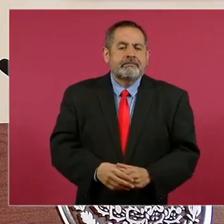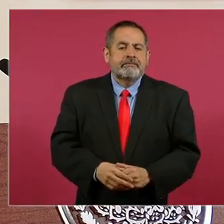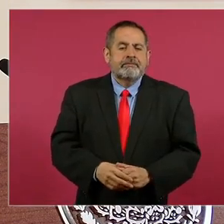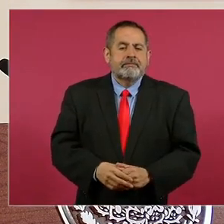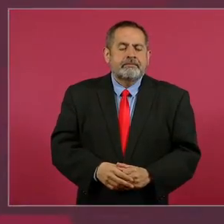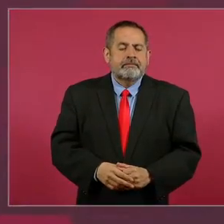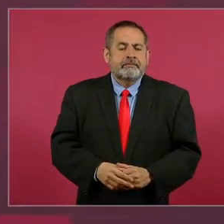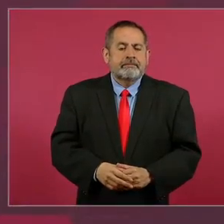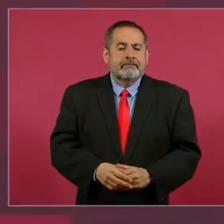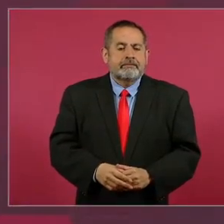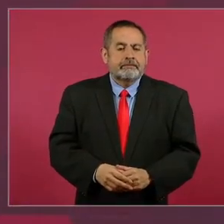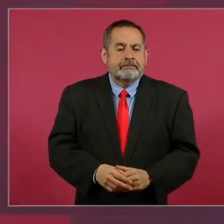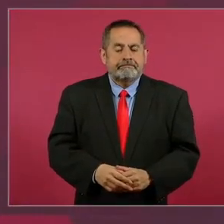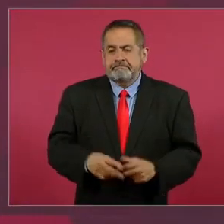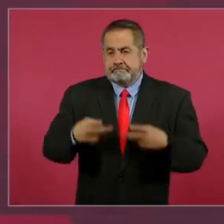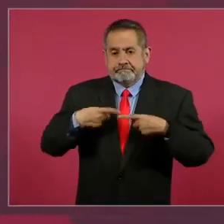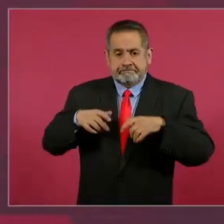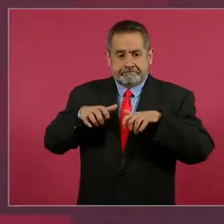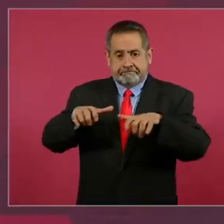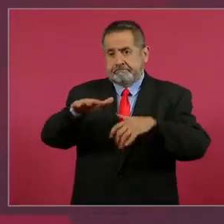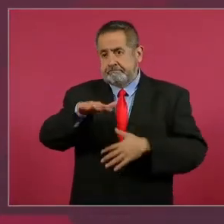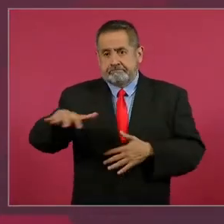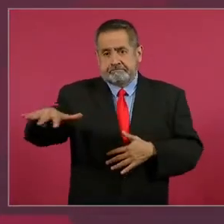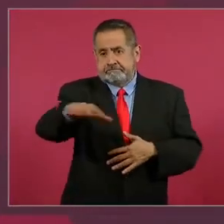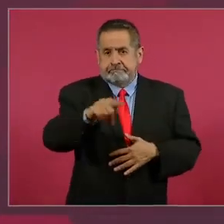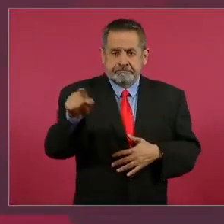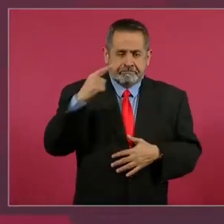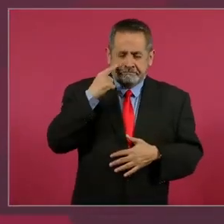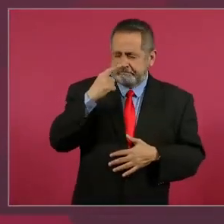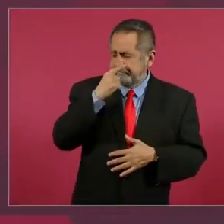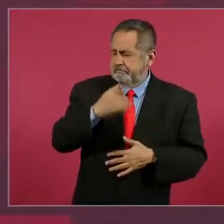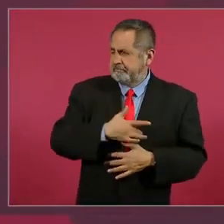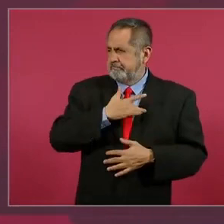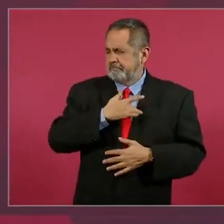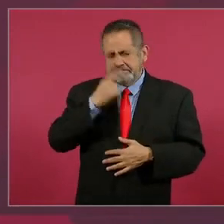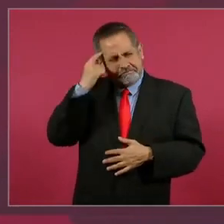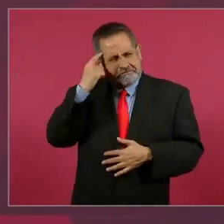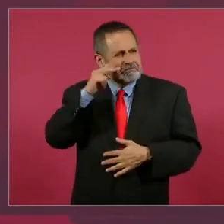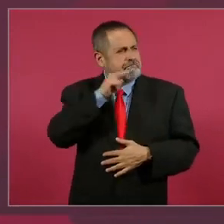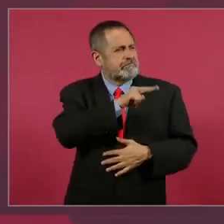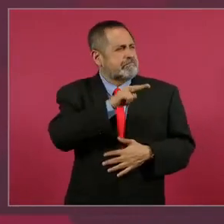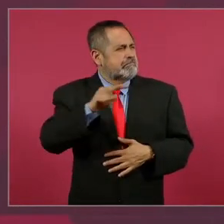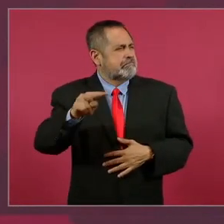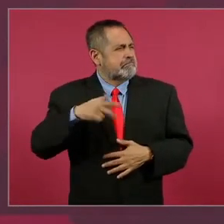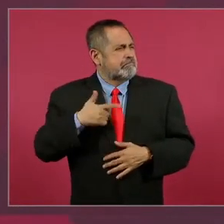Y hay que dejar a la gente que libremente decida.